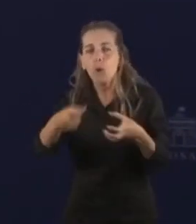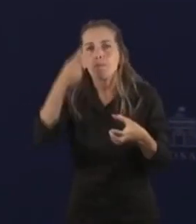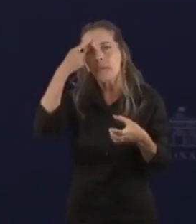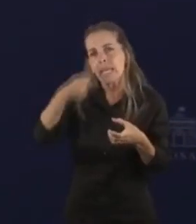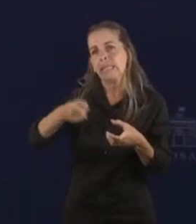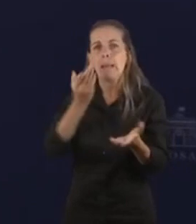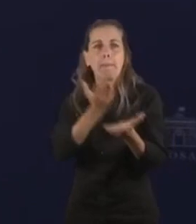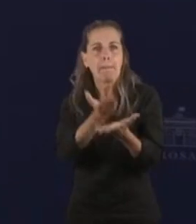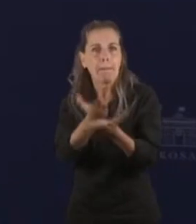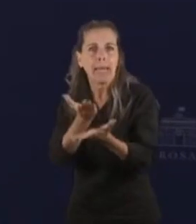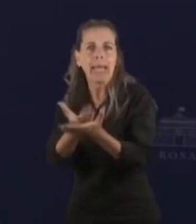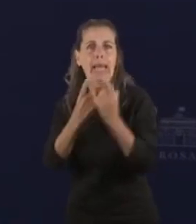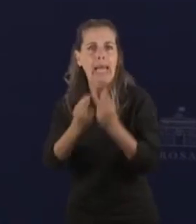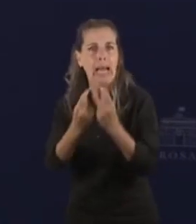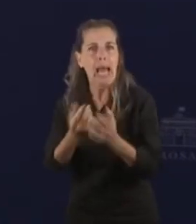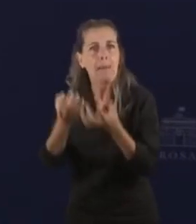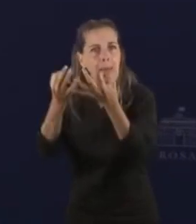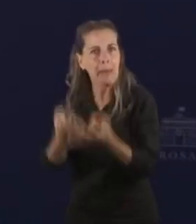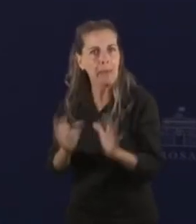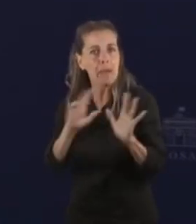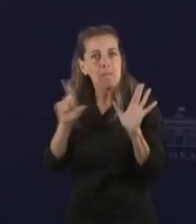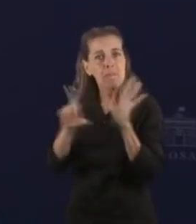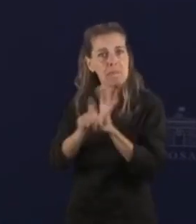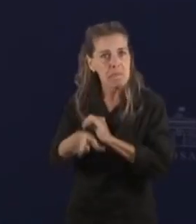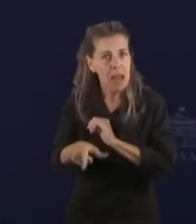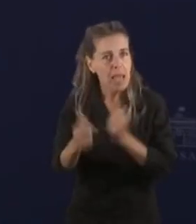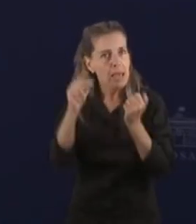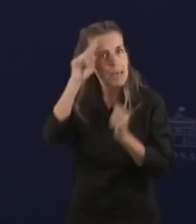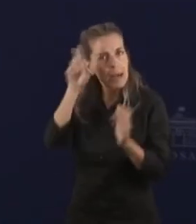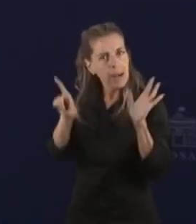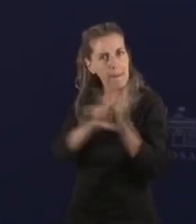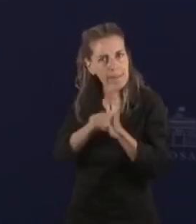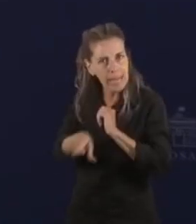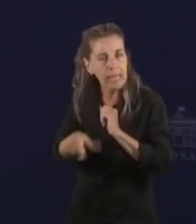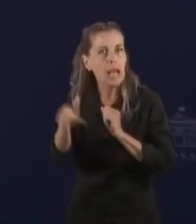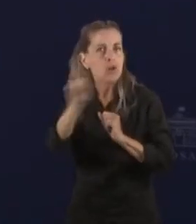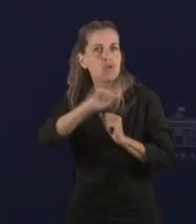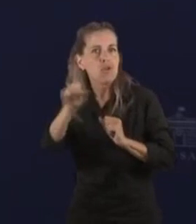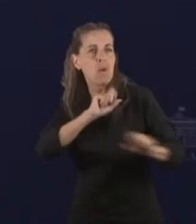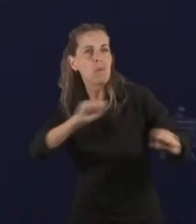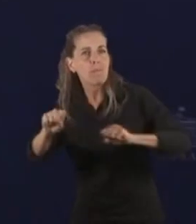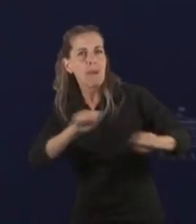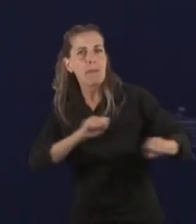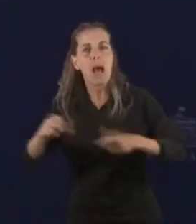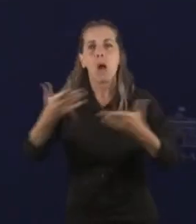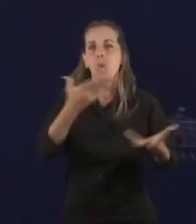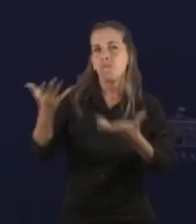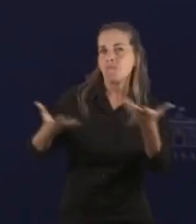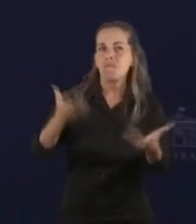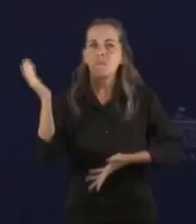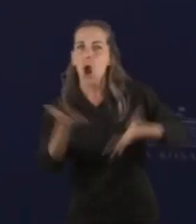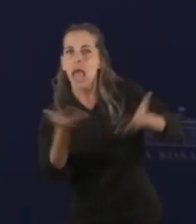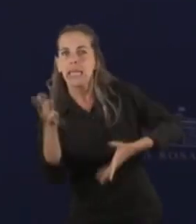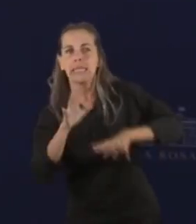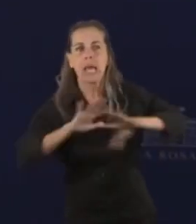dentro de la ley sin cometer disturbios y sin hacer nada fuera de la ley y sin tampoco cercenar ningún derecho del